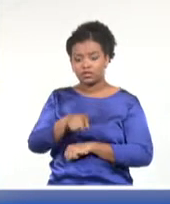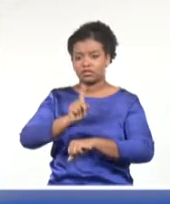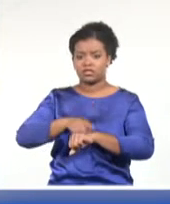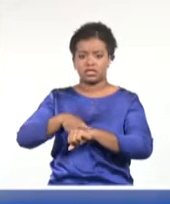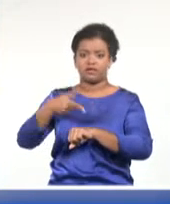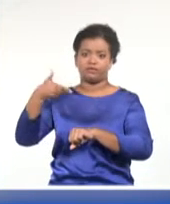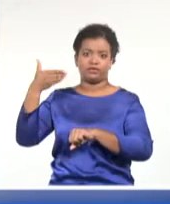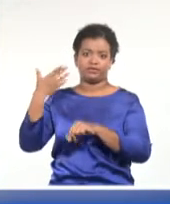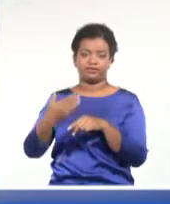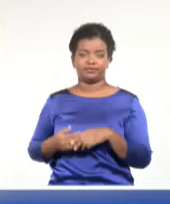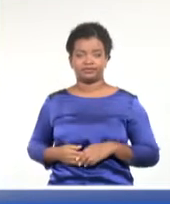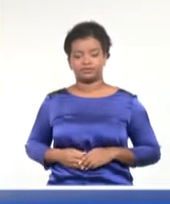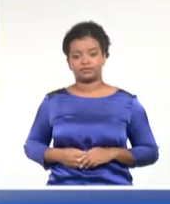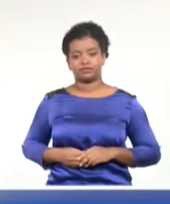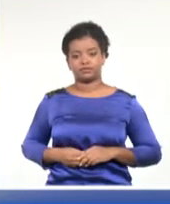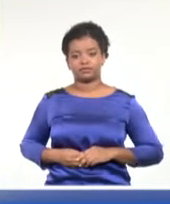tiempo,